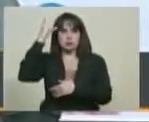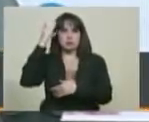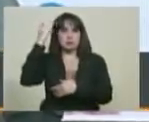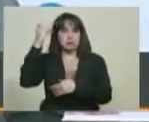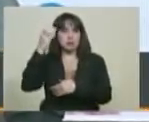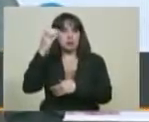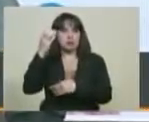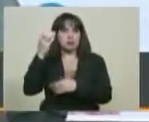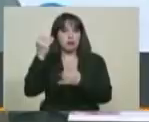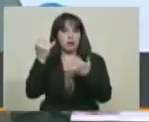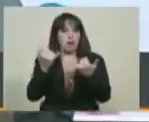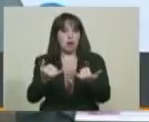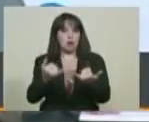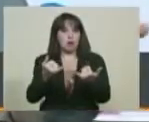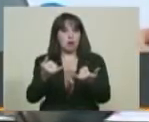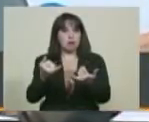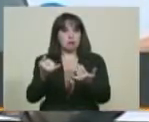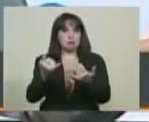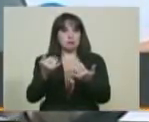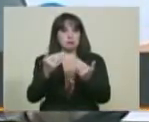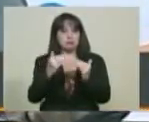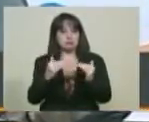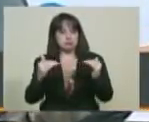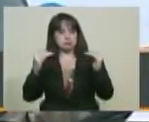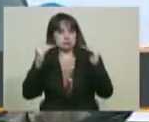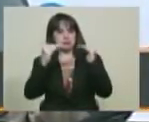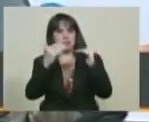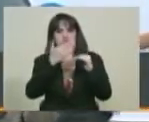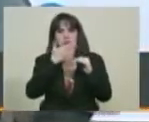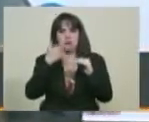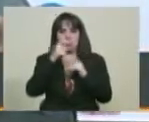ganado algunos de ellos. Me explico, ¿verdad?